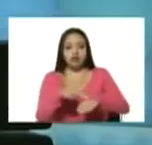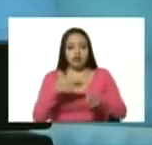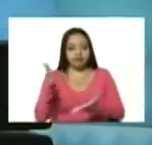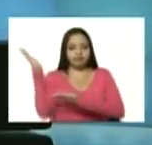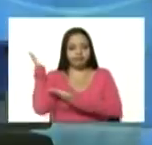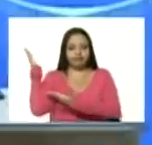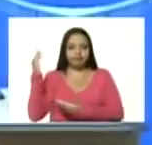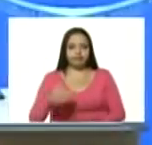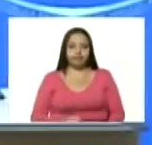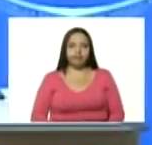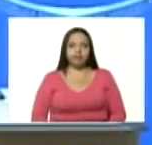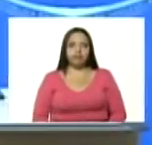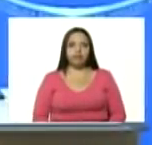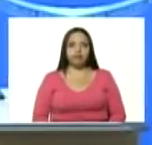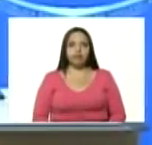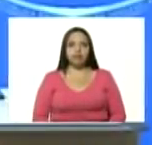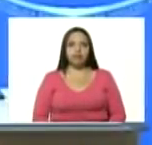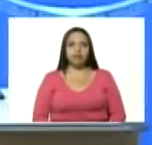escucharlo.